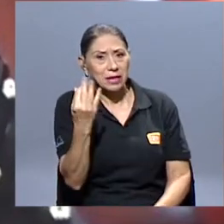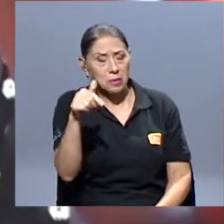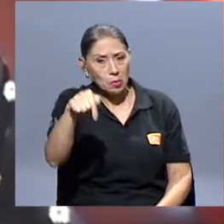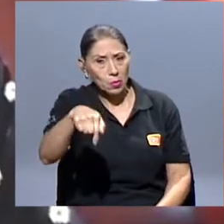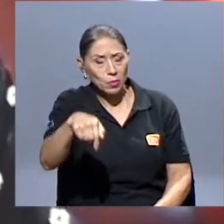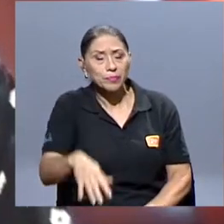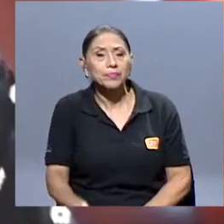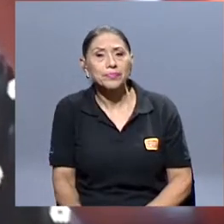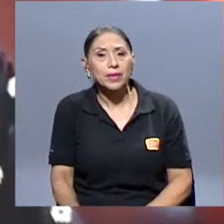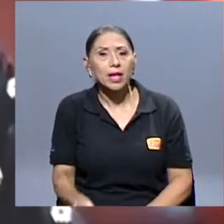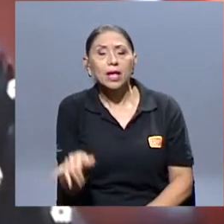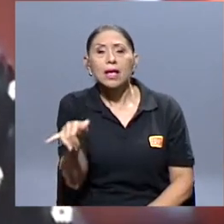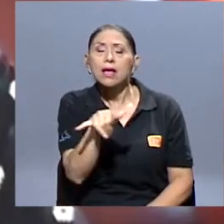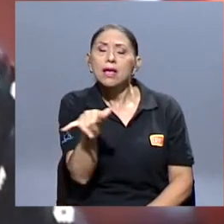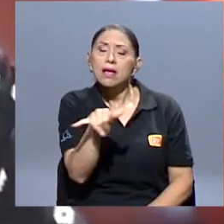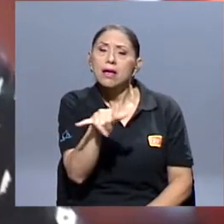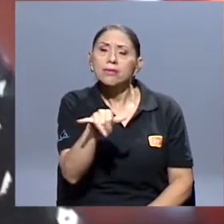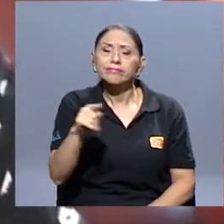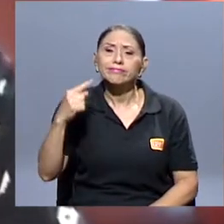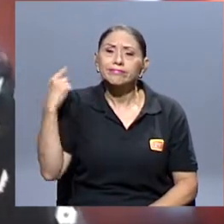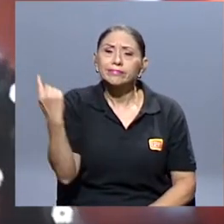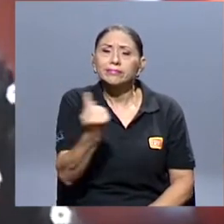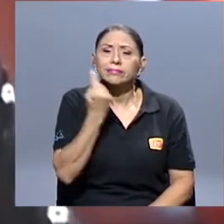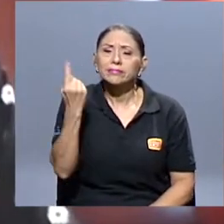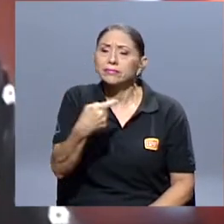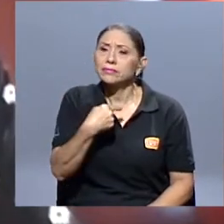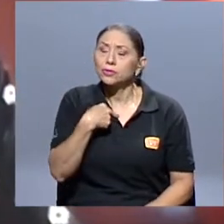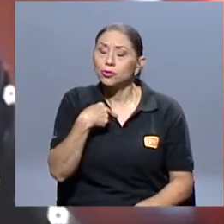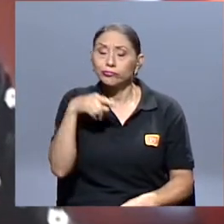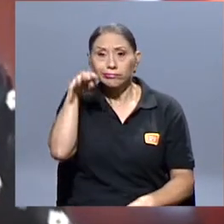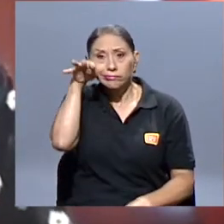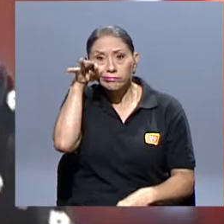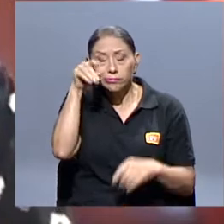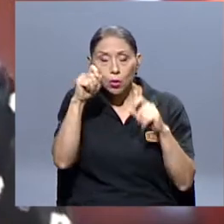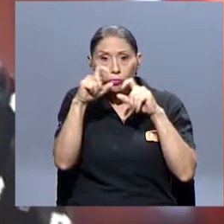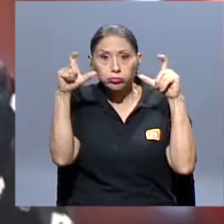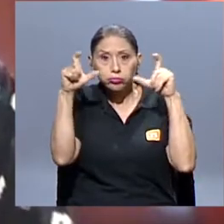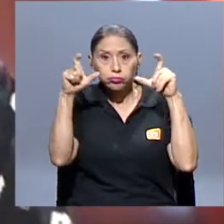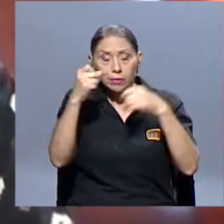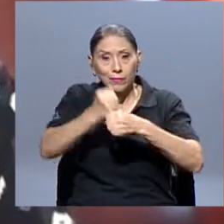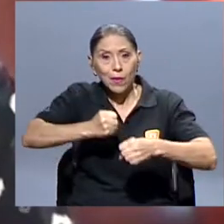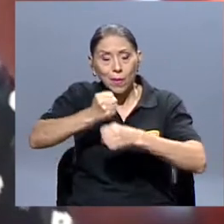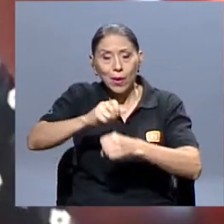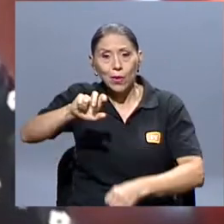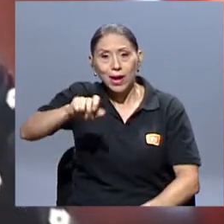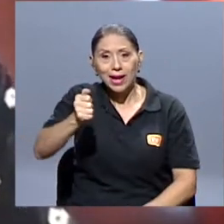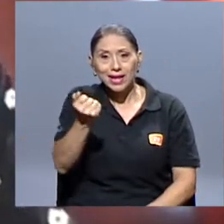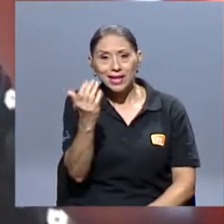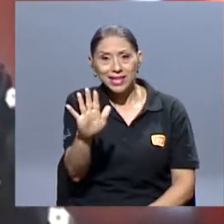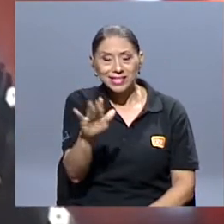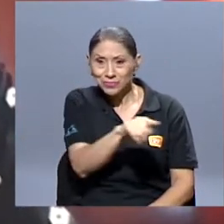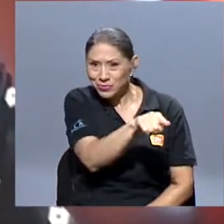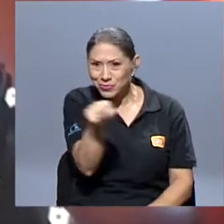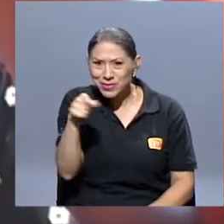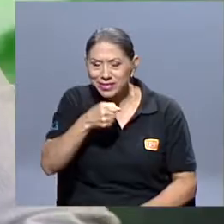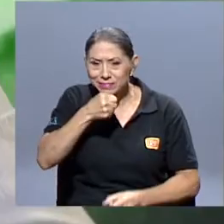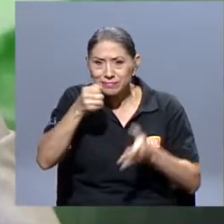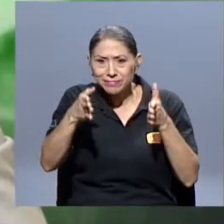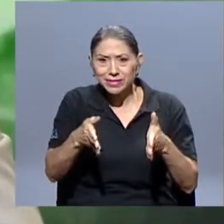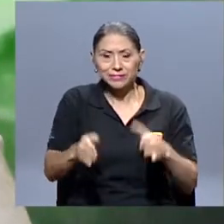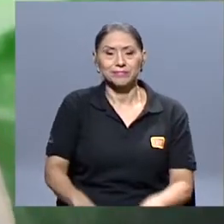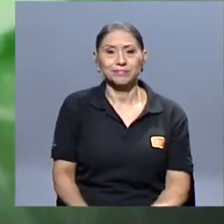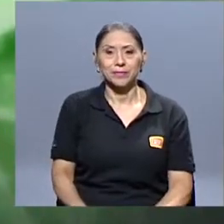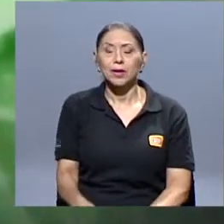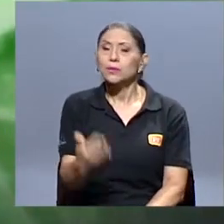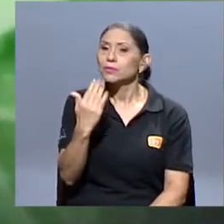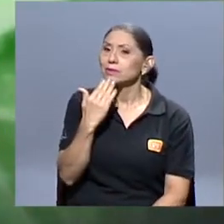invitación. Igualmente, siempre respeto y admiración por el trabajo que hacen en el Canal 15 y el trabajo que hacen ustedes como periodistas.